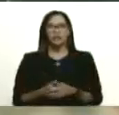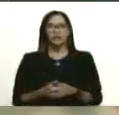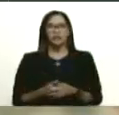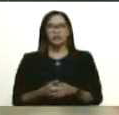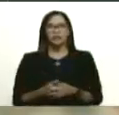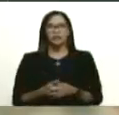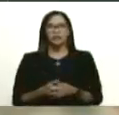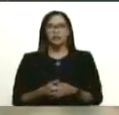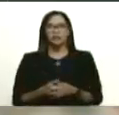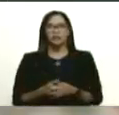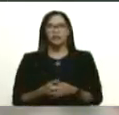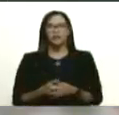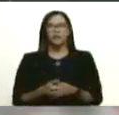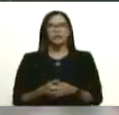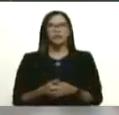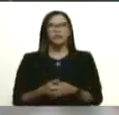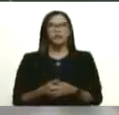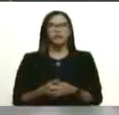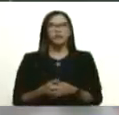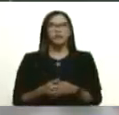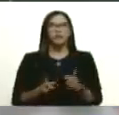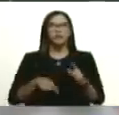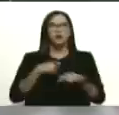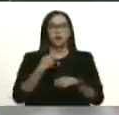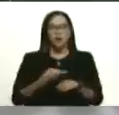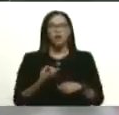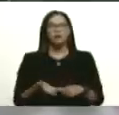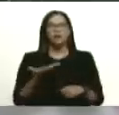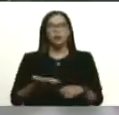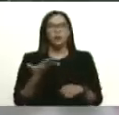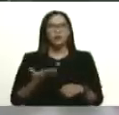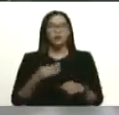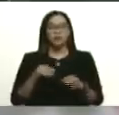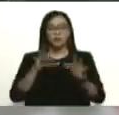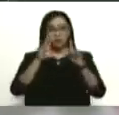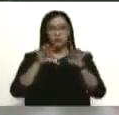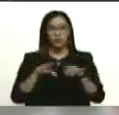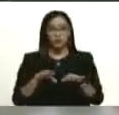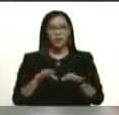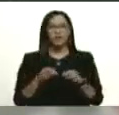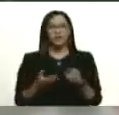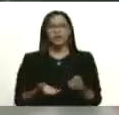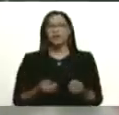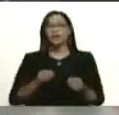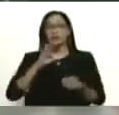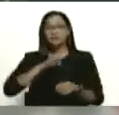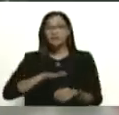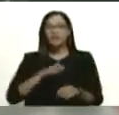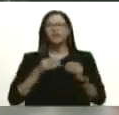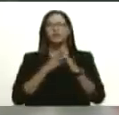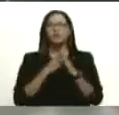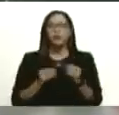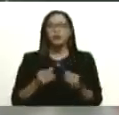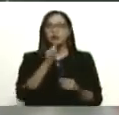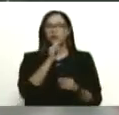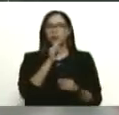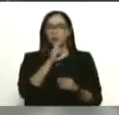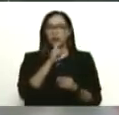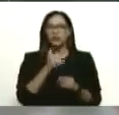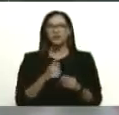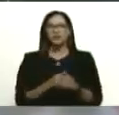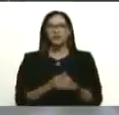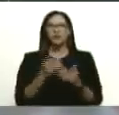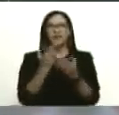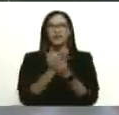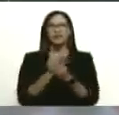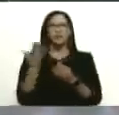contra los medios es otro documental muy importante. En esos documentales, digamos, está prácticamente todo el material de archivo de la